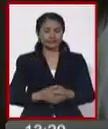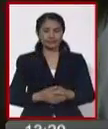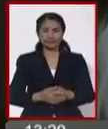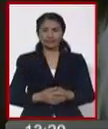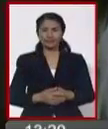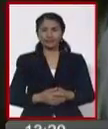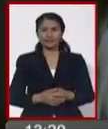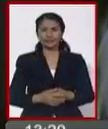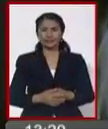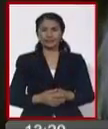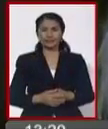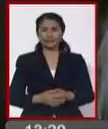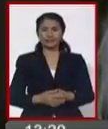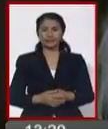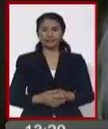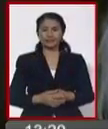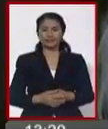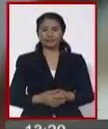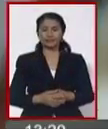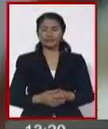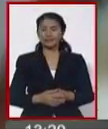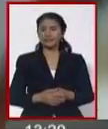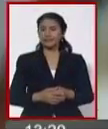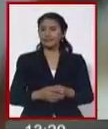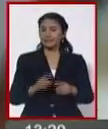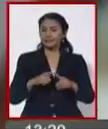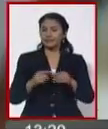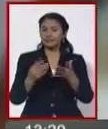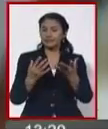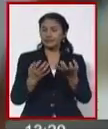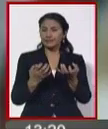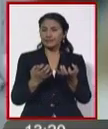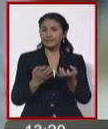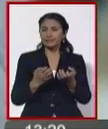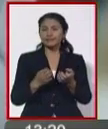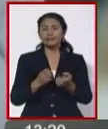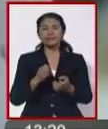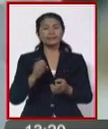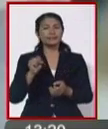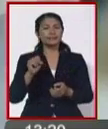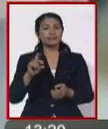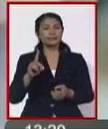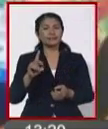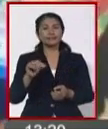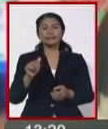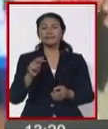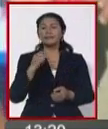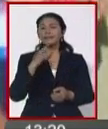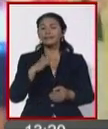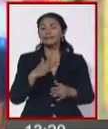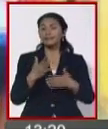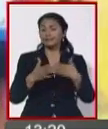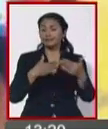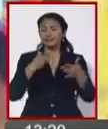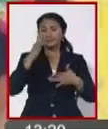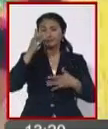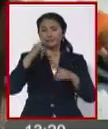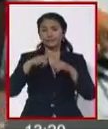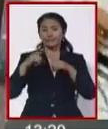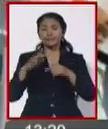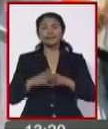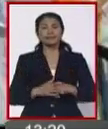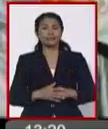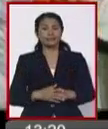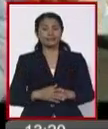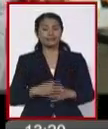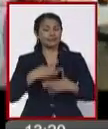bonito y hacerlo con toda mi gana. El hecho de tener síndrome de Down nunca fue un impedimento para que Mariel Pereira pueda desarrollar